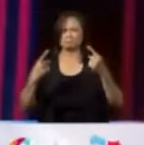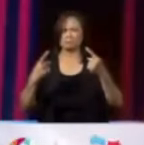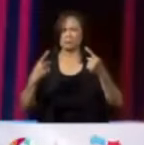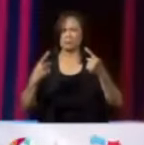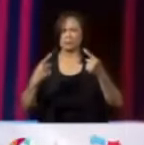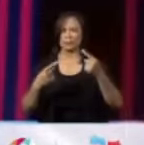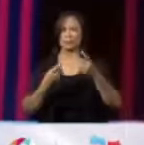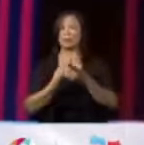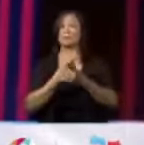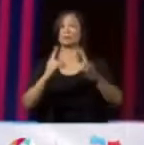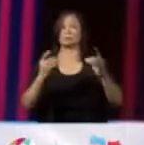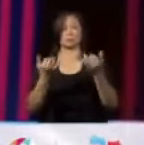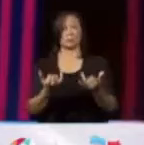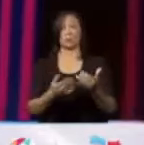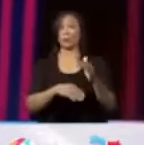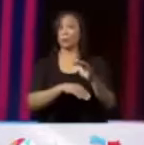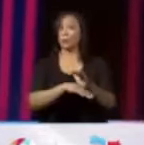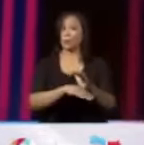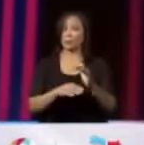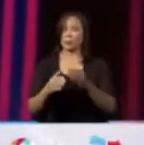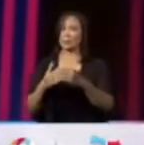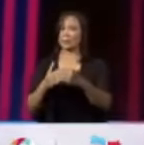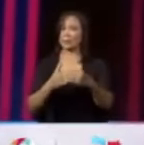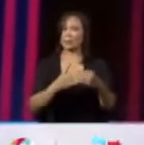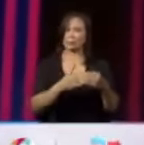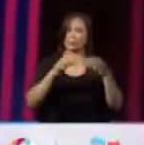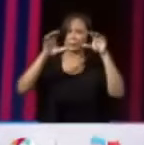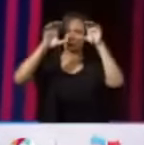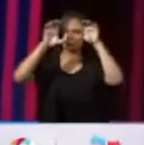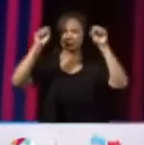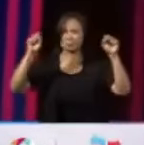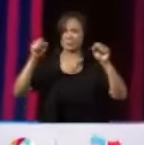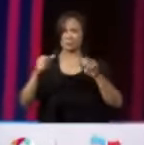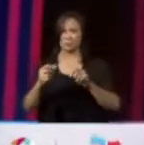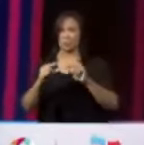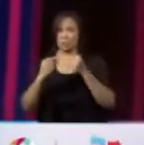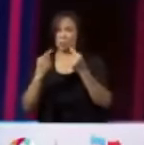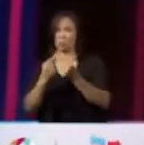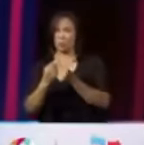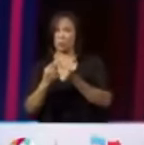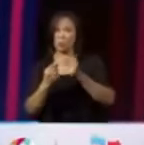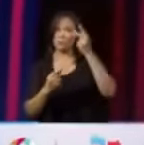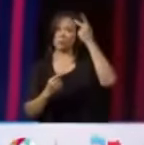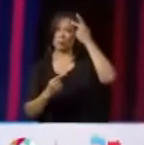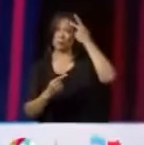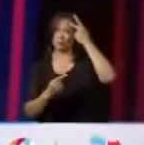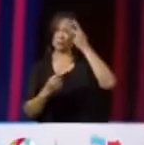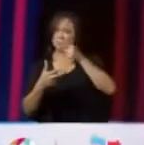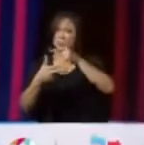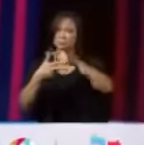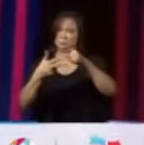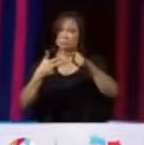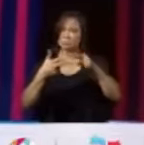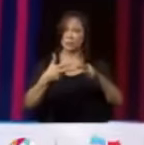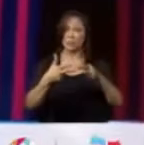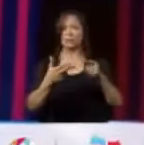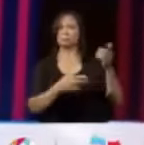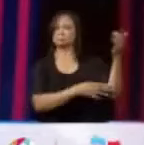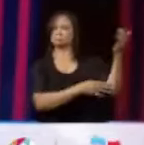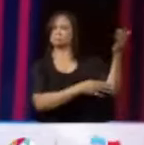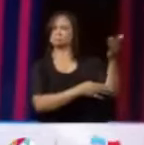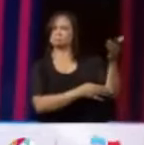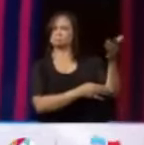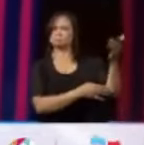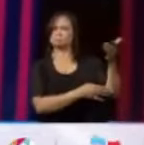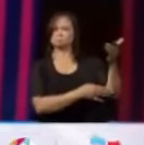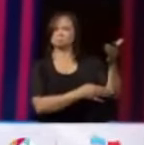democracia. Esta noche, los candidatos a presidente por los principales partidos políticos del país debatirán frente al